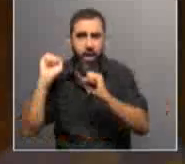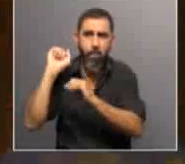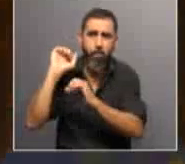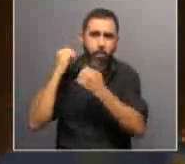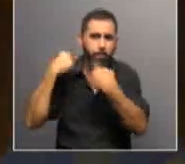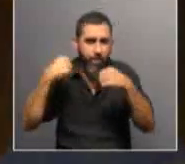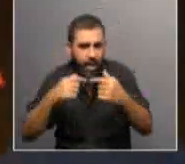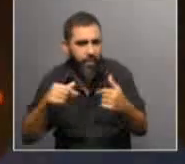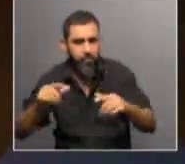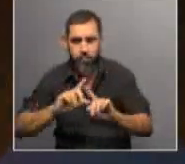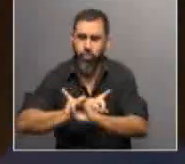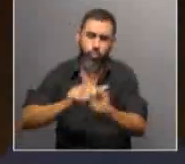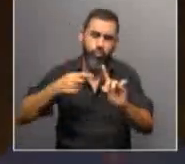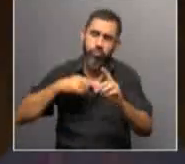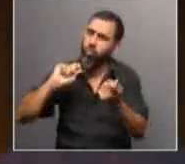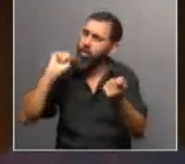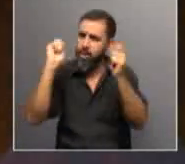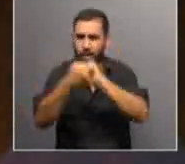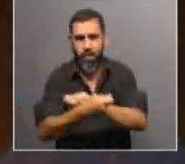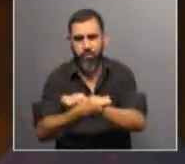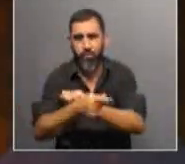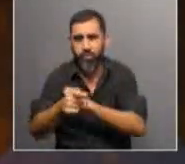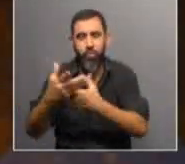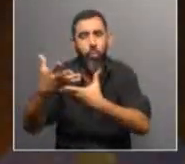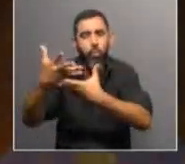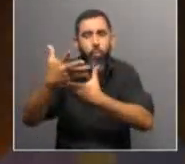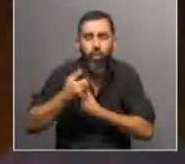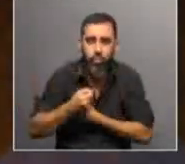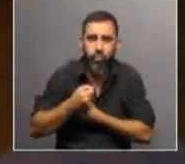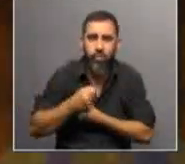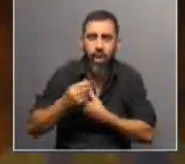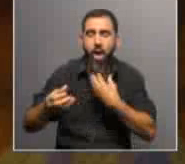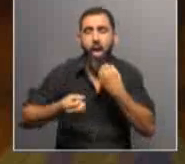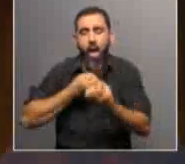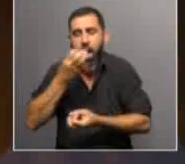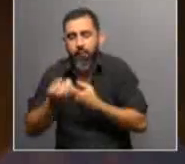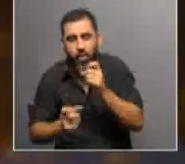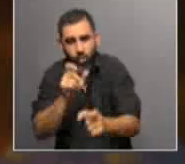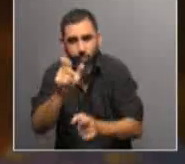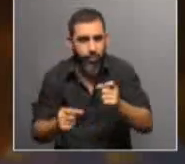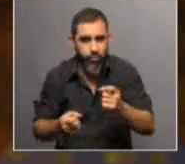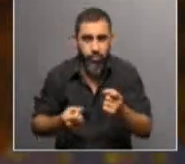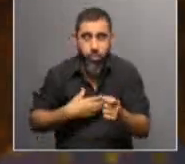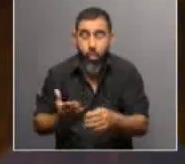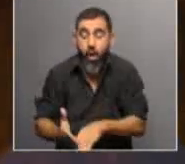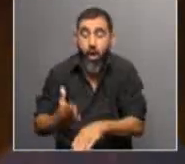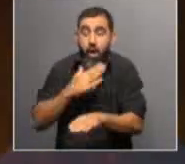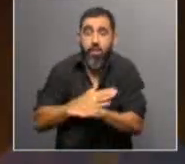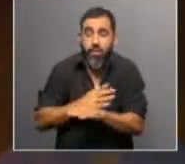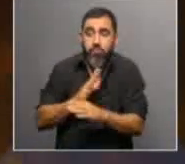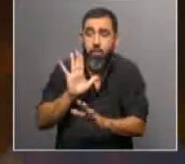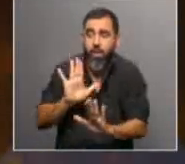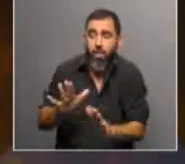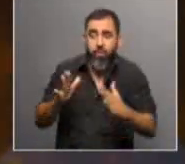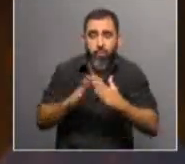otra cosa, porque este me ayuda salir y hablar con otra gente, ¿entendés? Porque antes yo no sale,